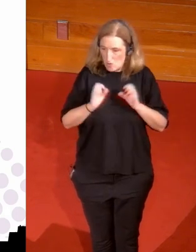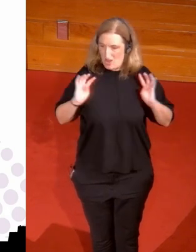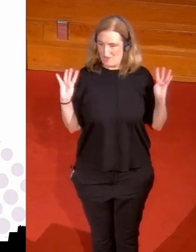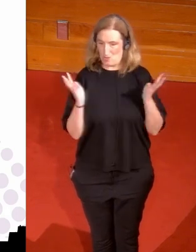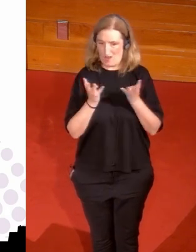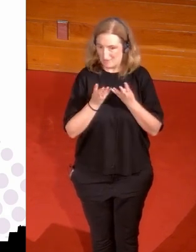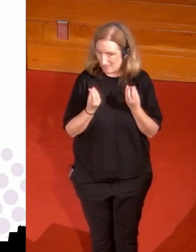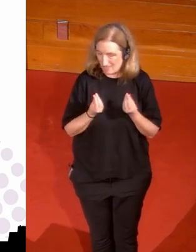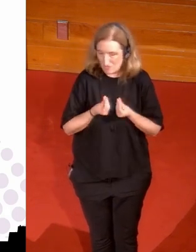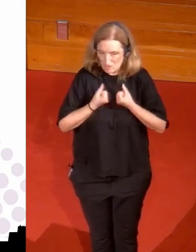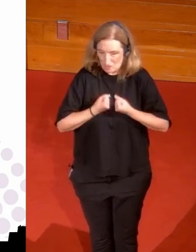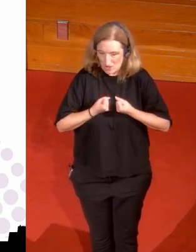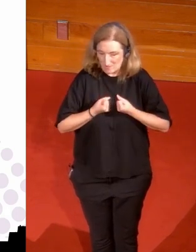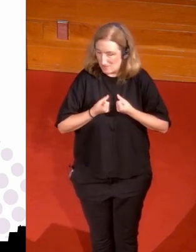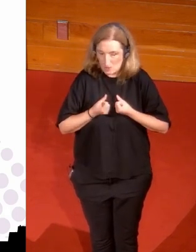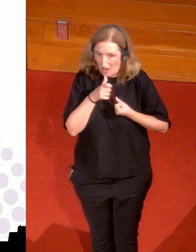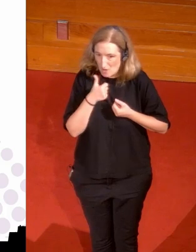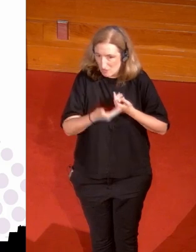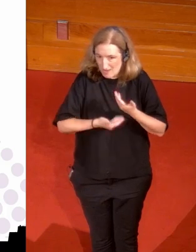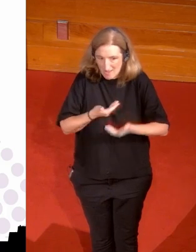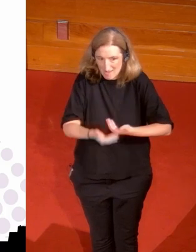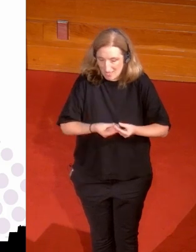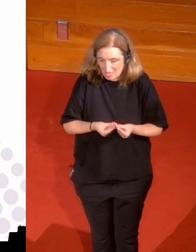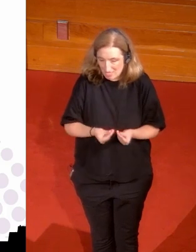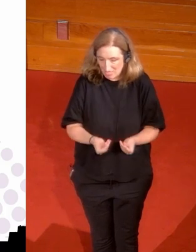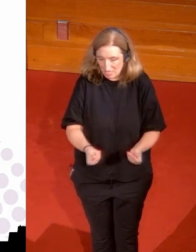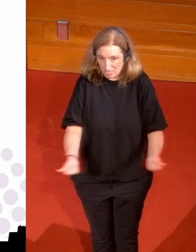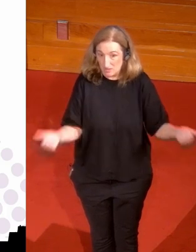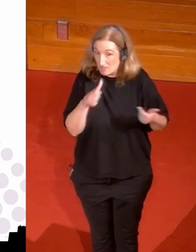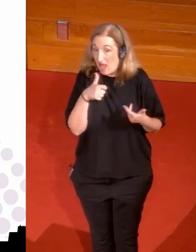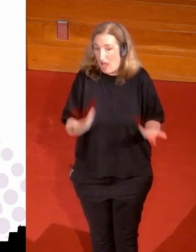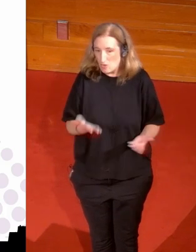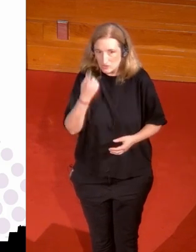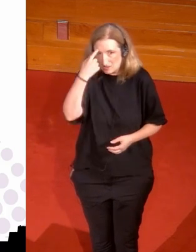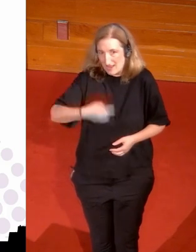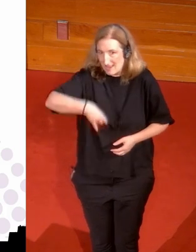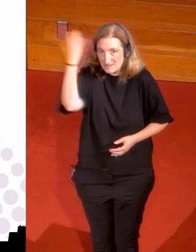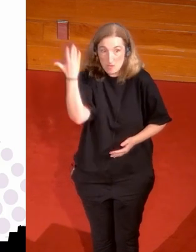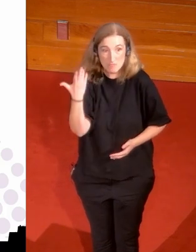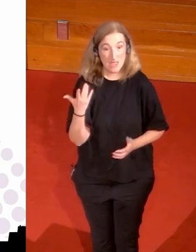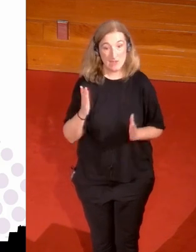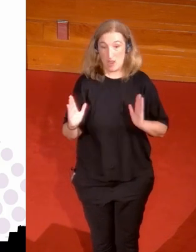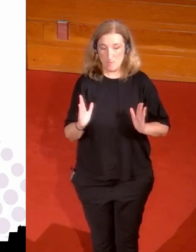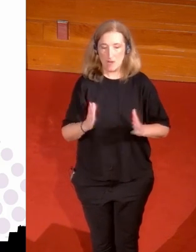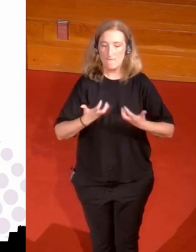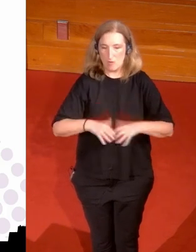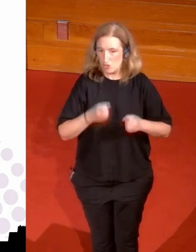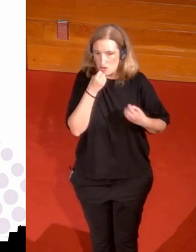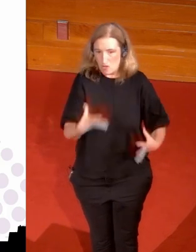está deshaciendo eso es lo que está pasando a día de hoy que ese invento funcionó en un momento